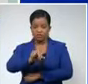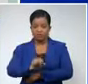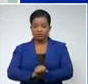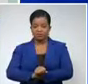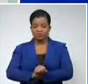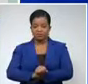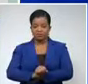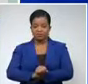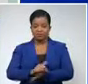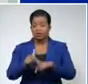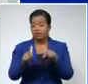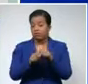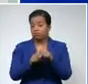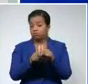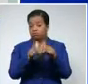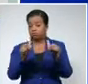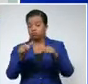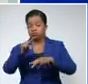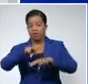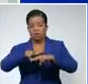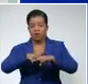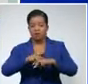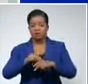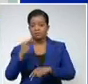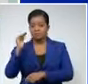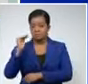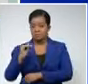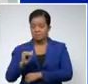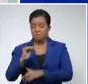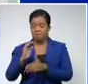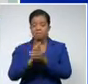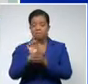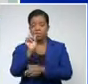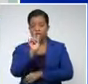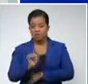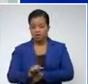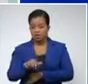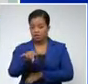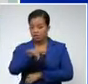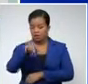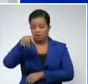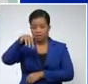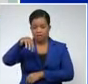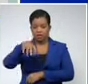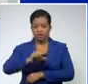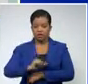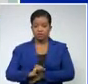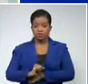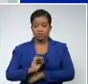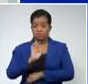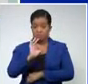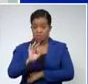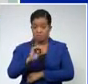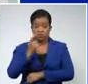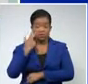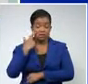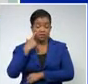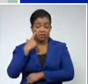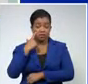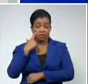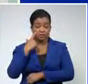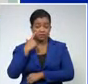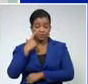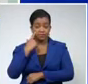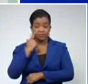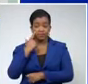número de La Habana, le sigue Mayabeque con 1, igual que Pinar del Río. Y en el orden que aparecen ahí, Melena del